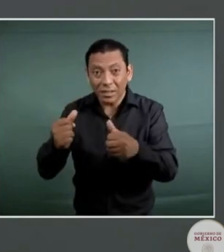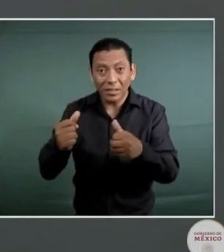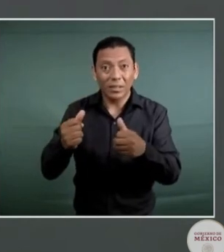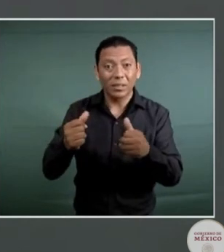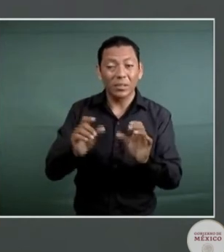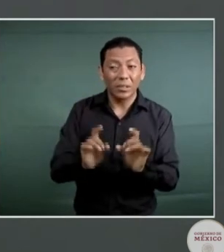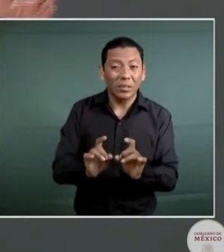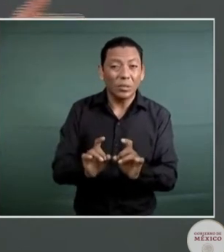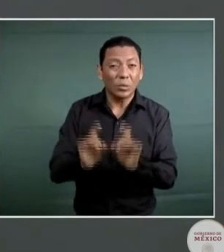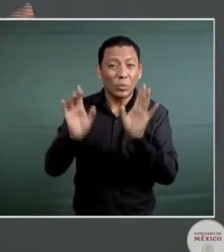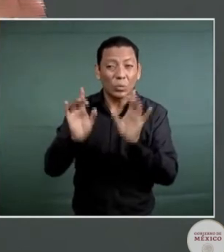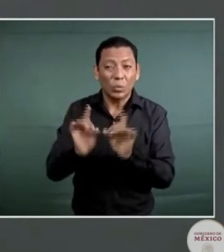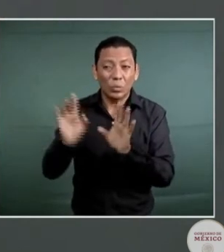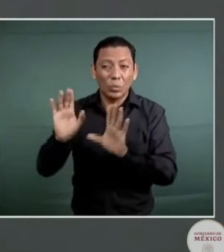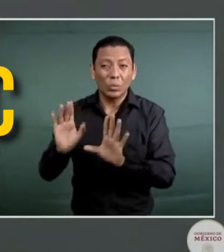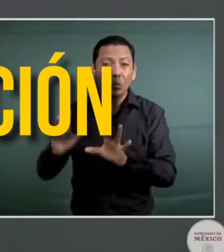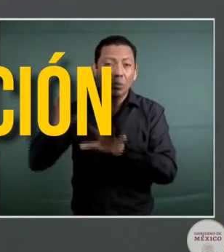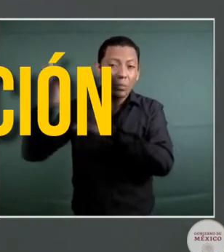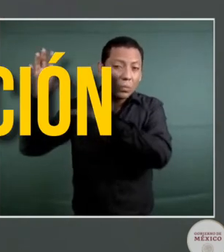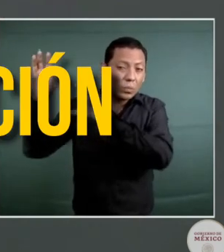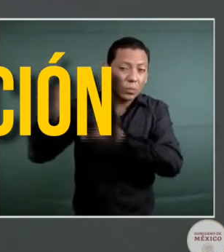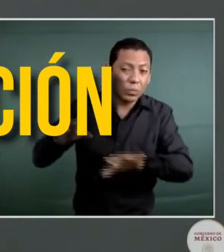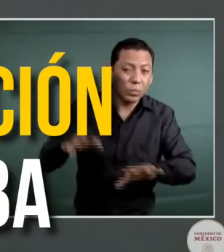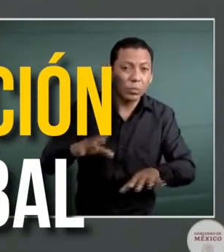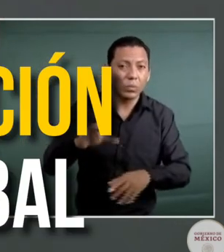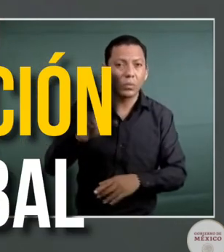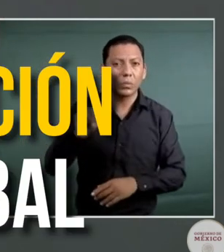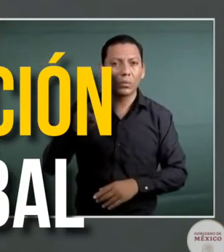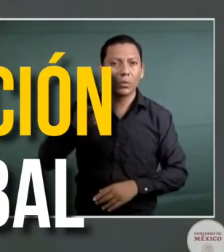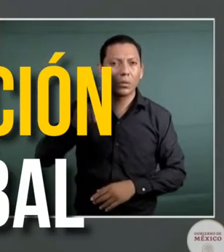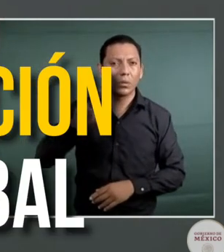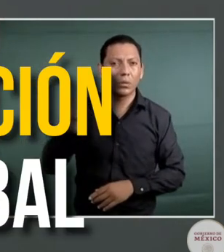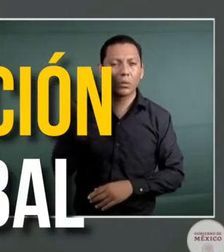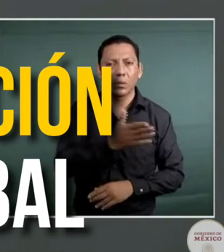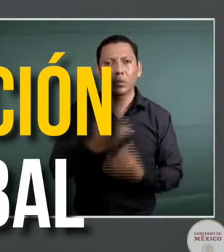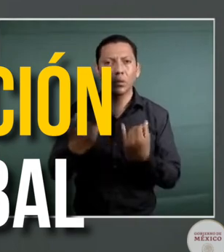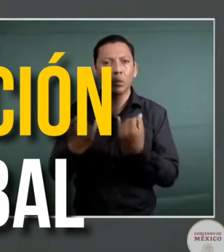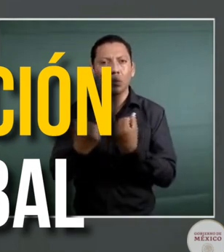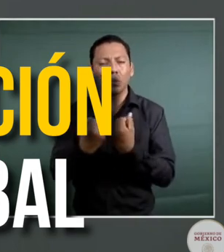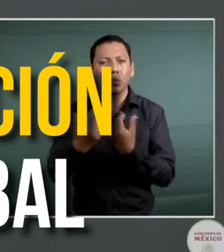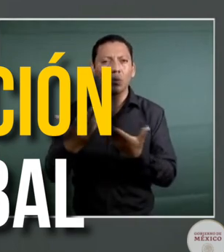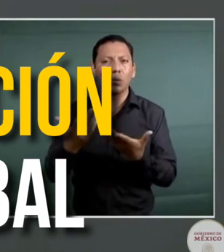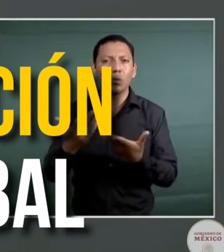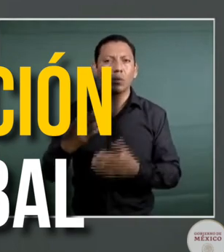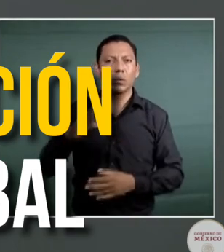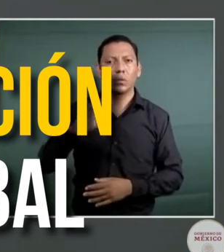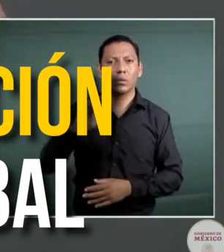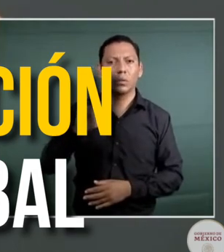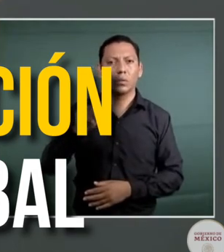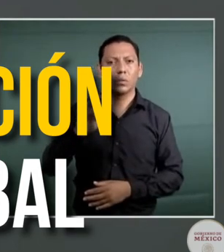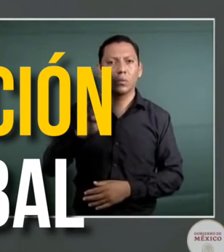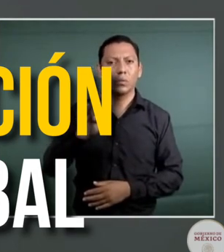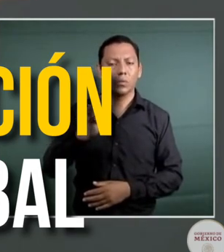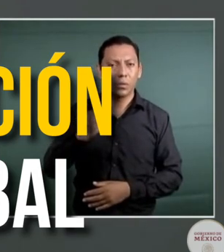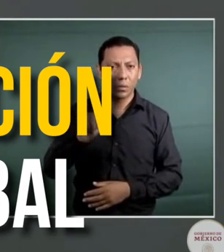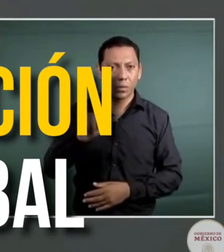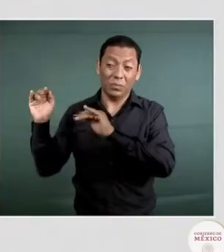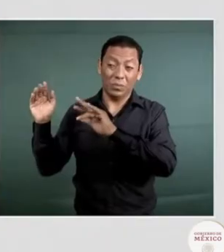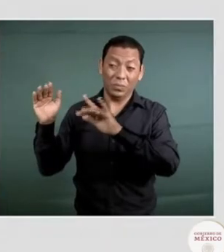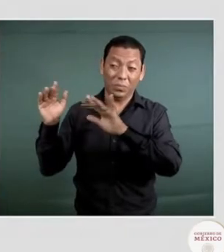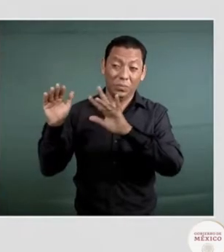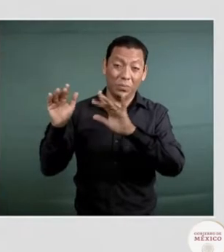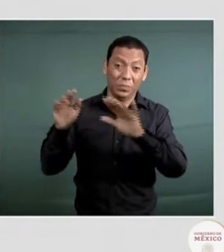David León Romero, coordinador nacional de Protección Civil, confió en que los próximos días la tormenta tropical Cristóbal se degrada a depresión